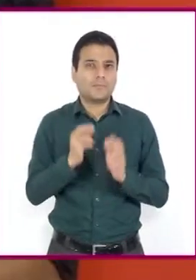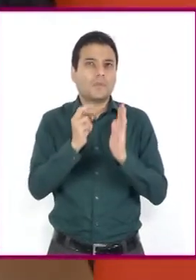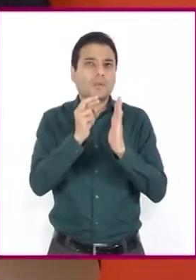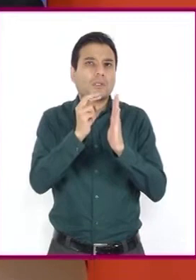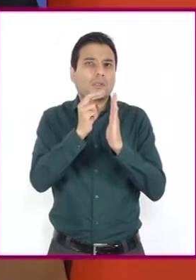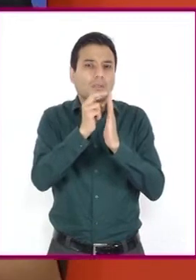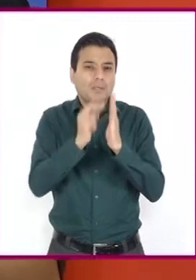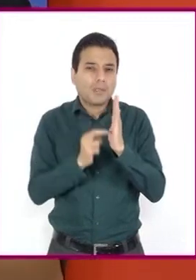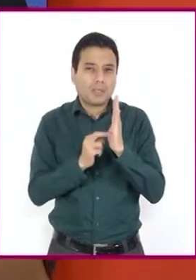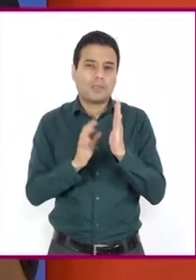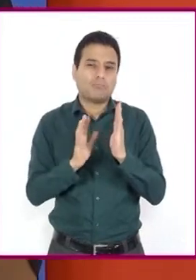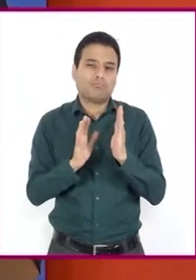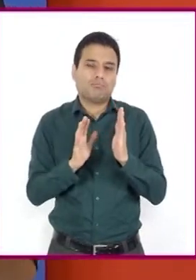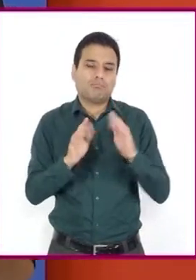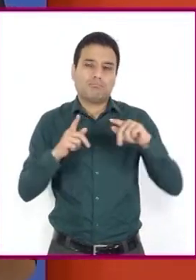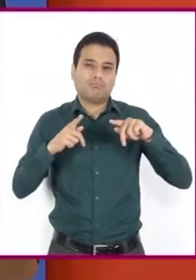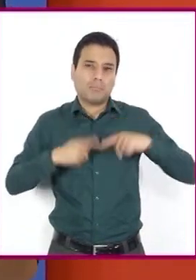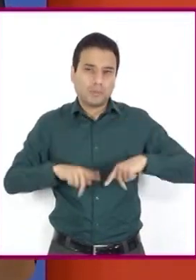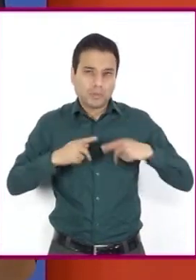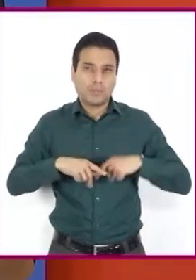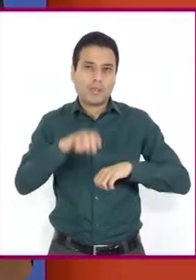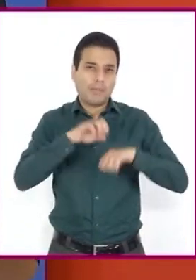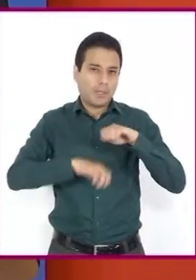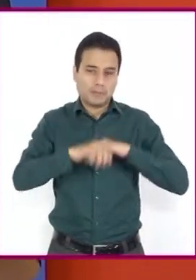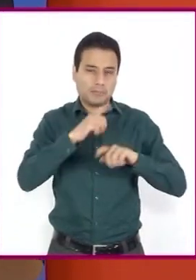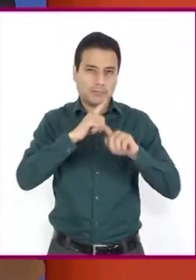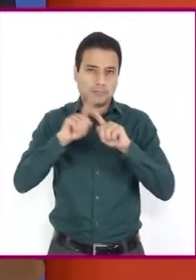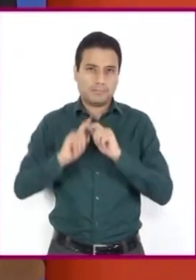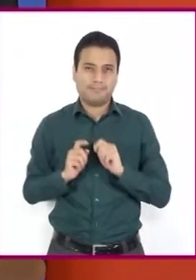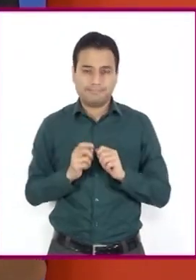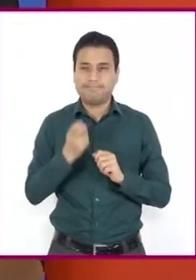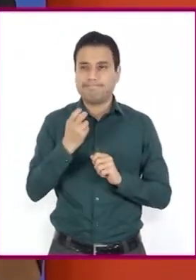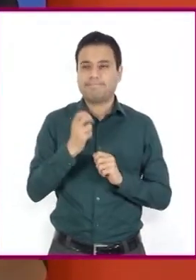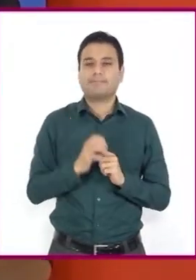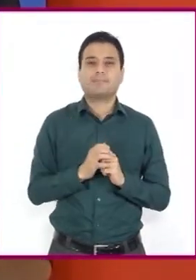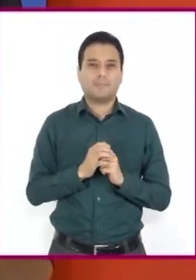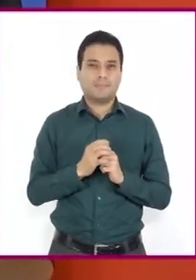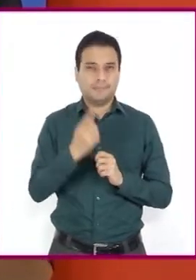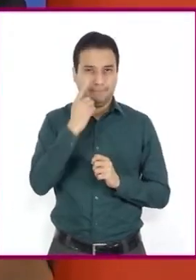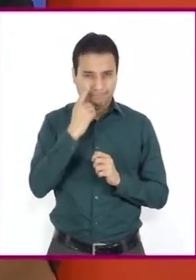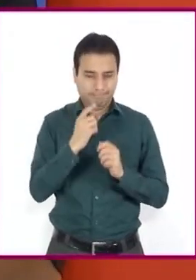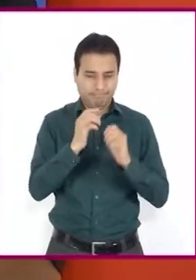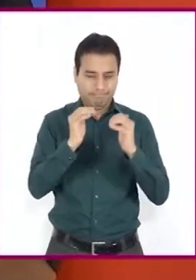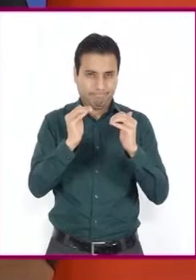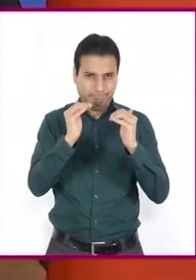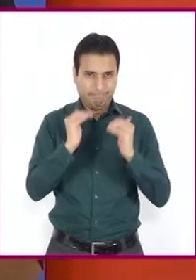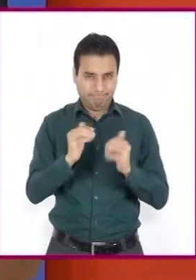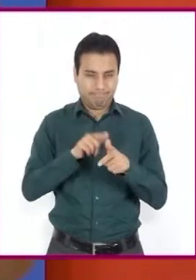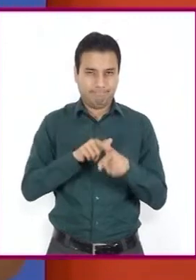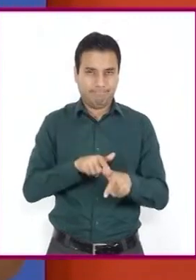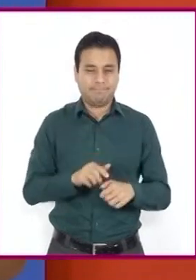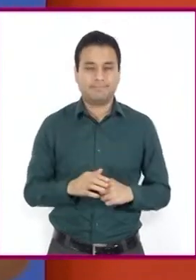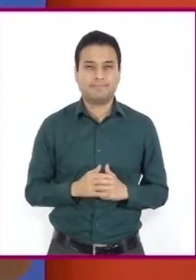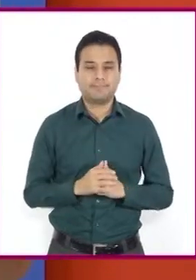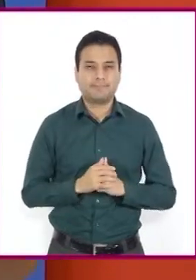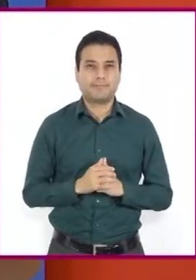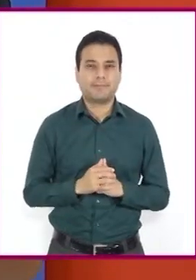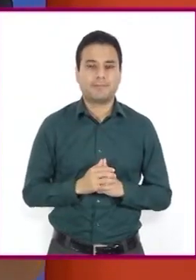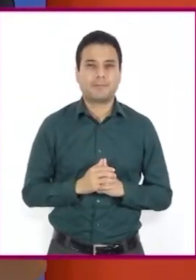no. Exactamente. Si ya quedó claro, entonces pasemos a las cuestiones prácticas.